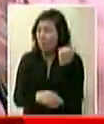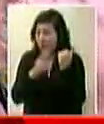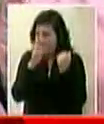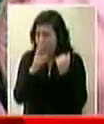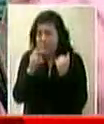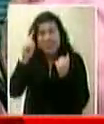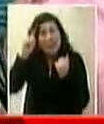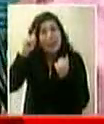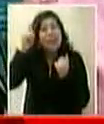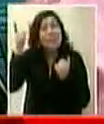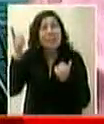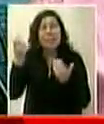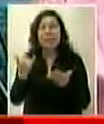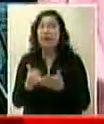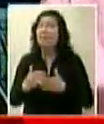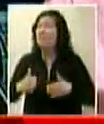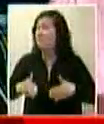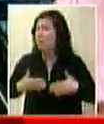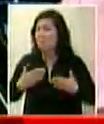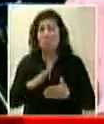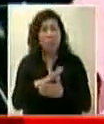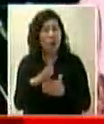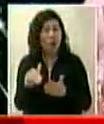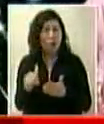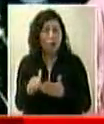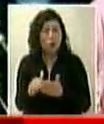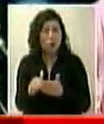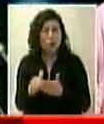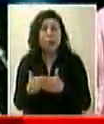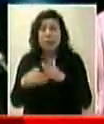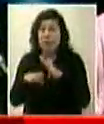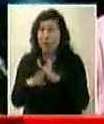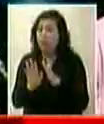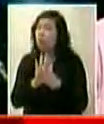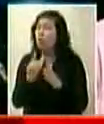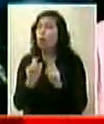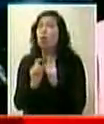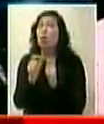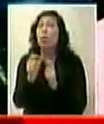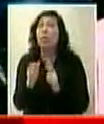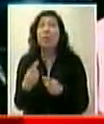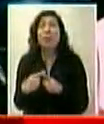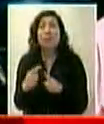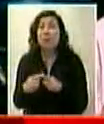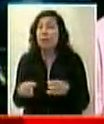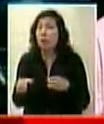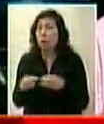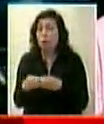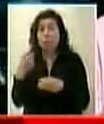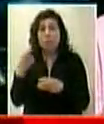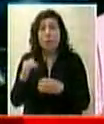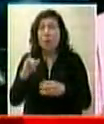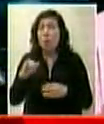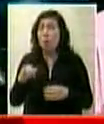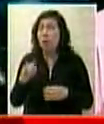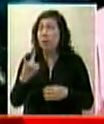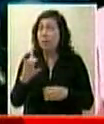de ahí nació esa idea, y yo creo que la felicitamos todos. Se han identificado todos los congresistas de diferentes bancadas, como el señor Juan